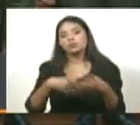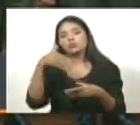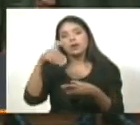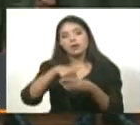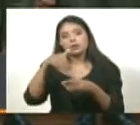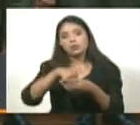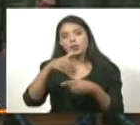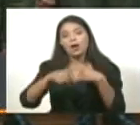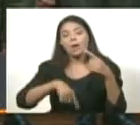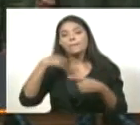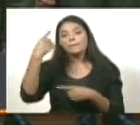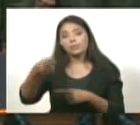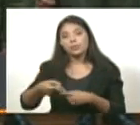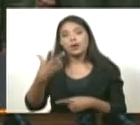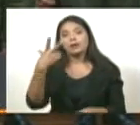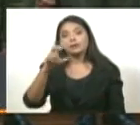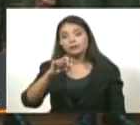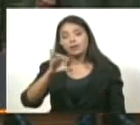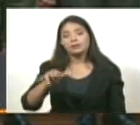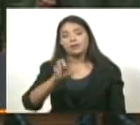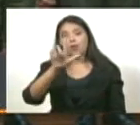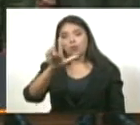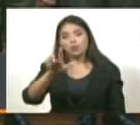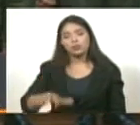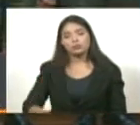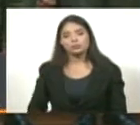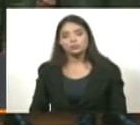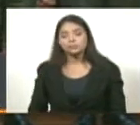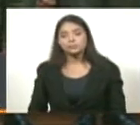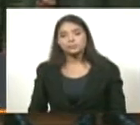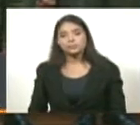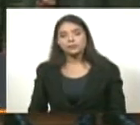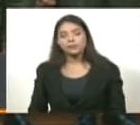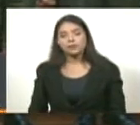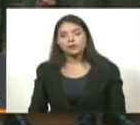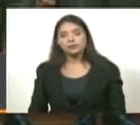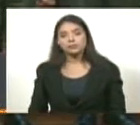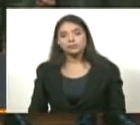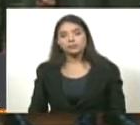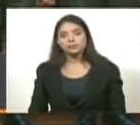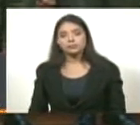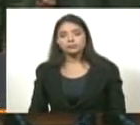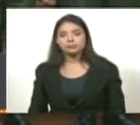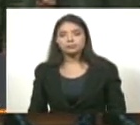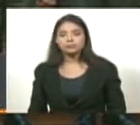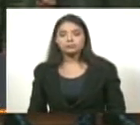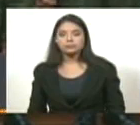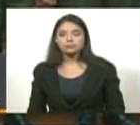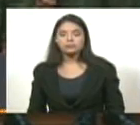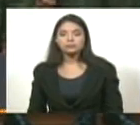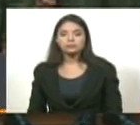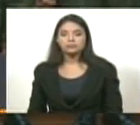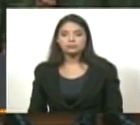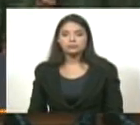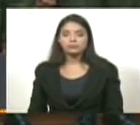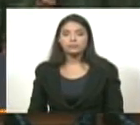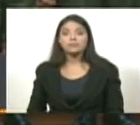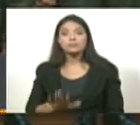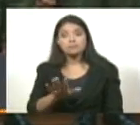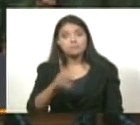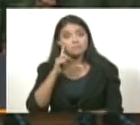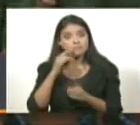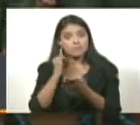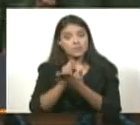electoral próximo para el 30 de julio. Ese era precisamente el propósito del